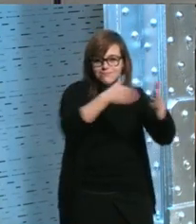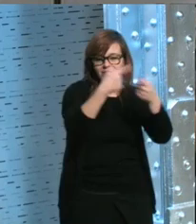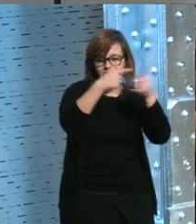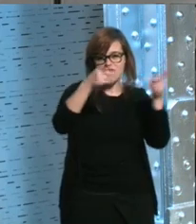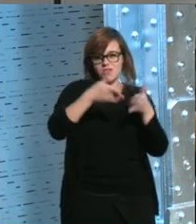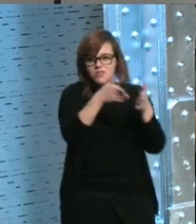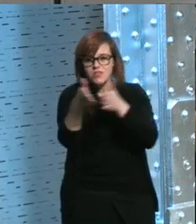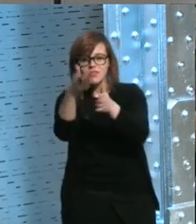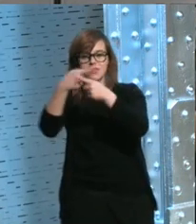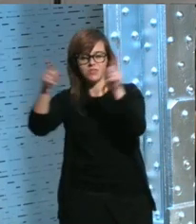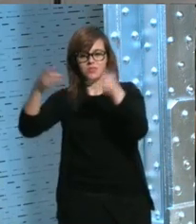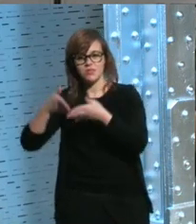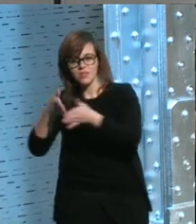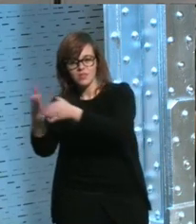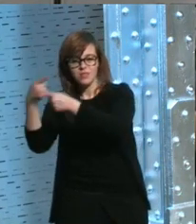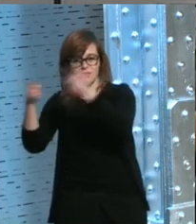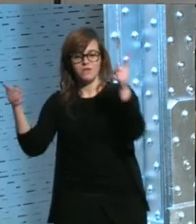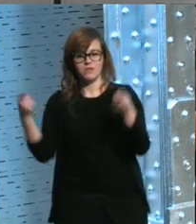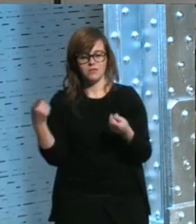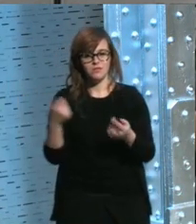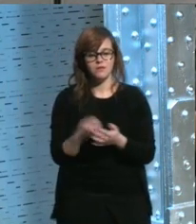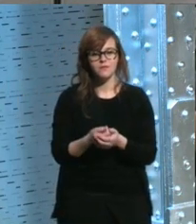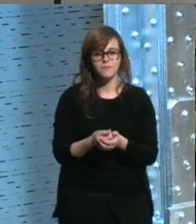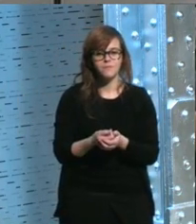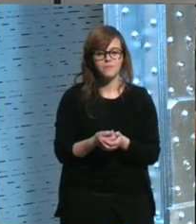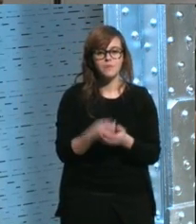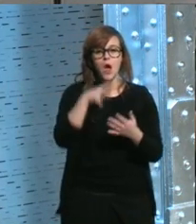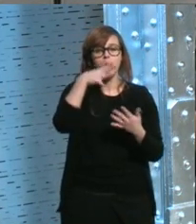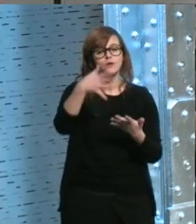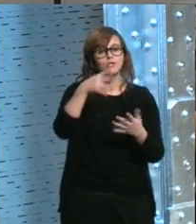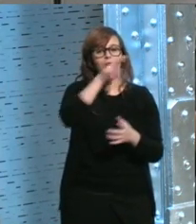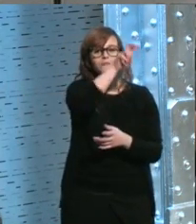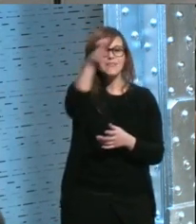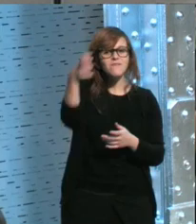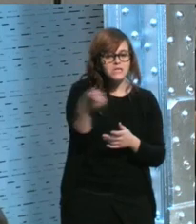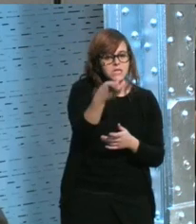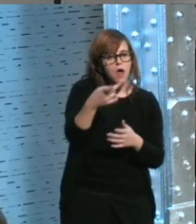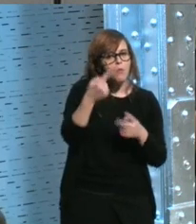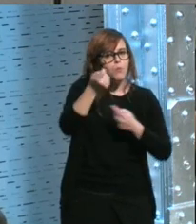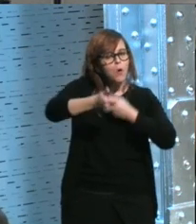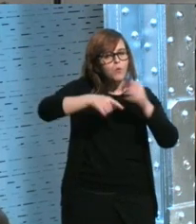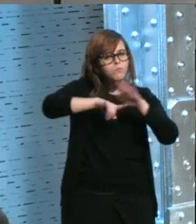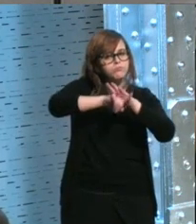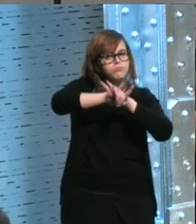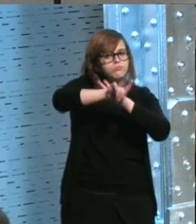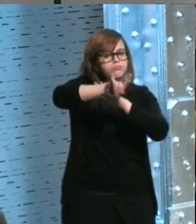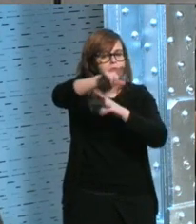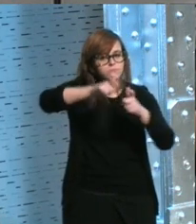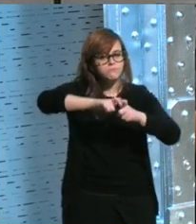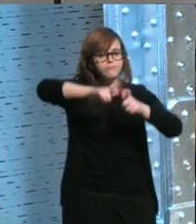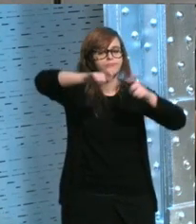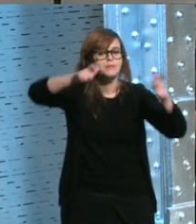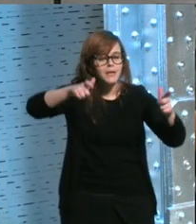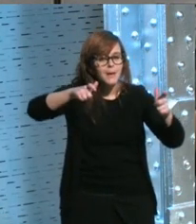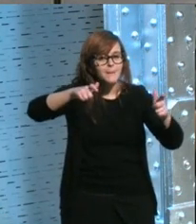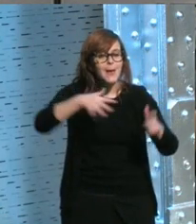entero, nos permite pensar que vamos a tener una diversidad creciente a la vez que tenemos penetración